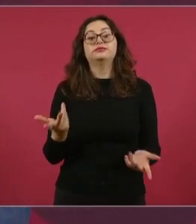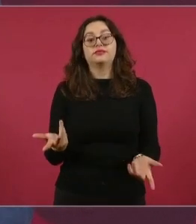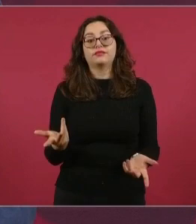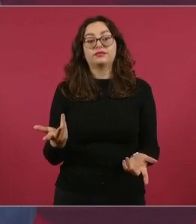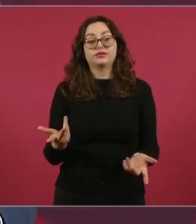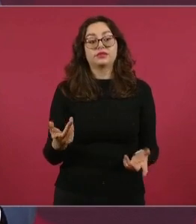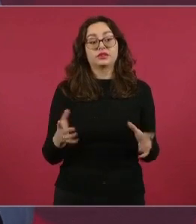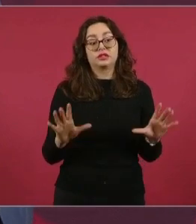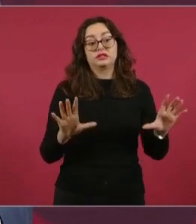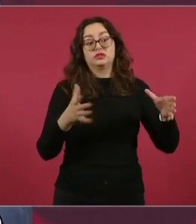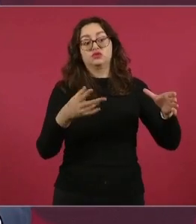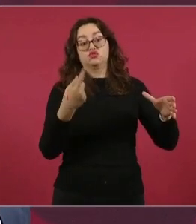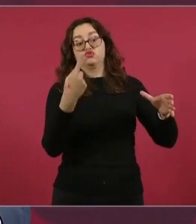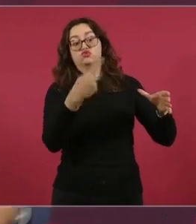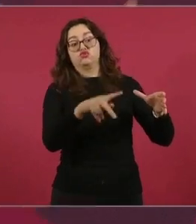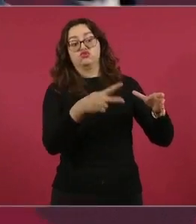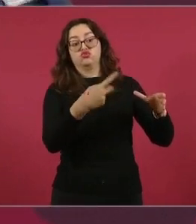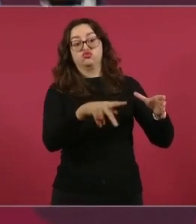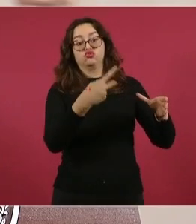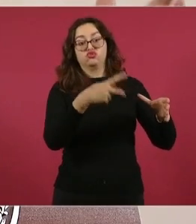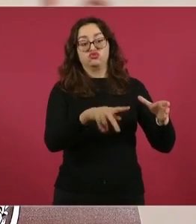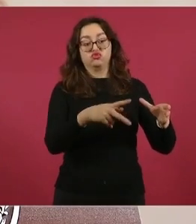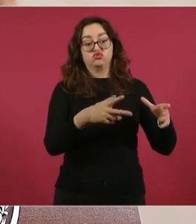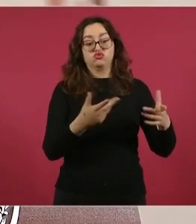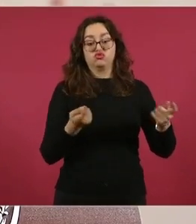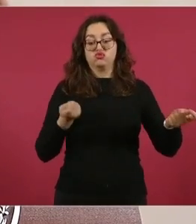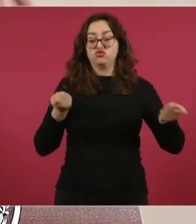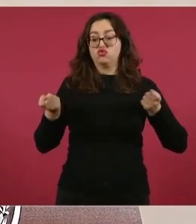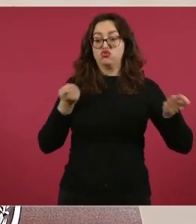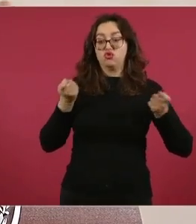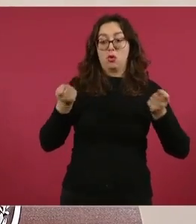sus clases medias, ¿no? Son de ellos.